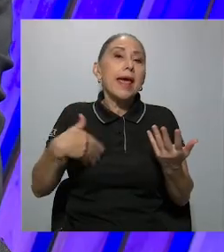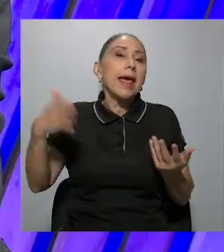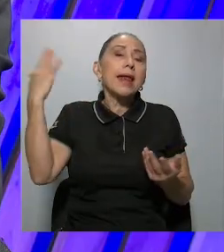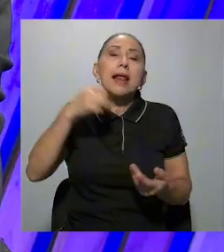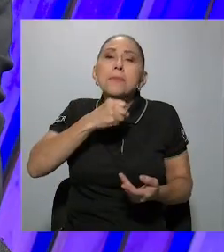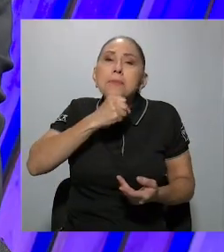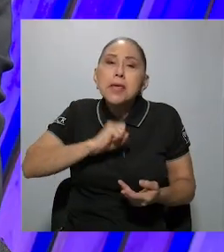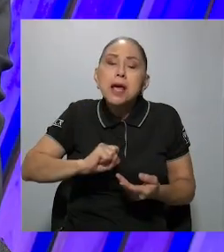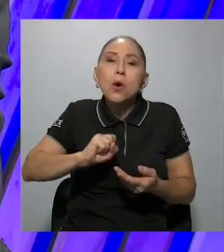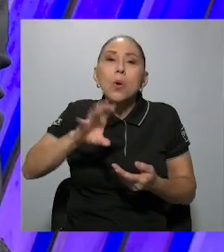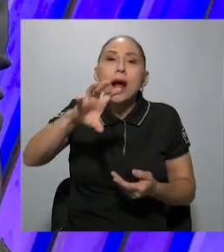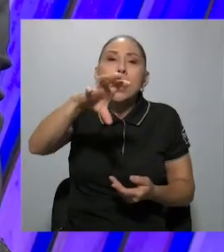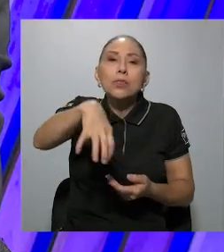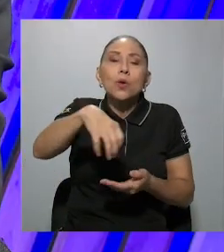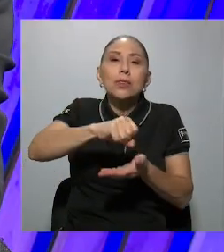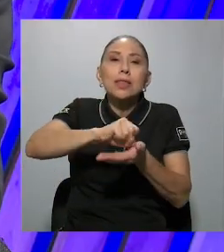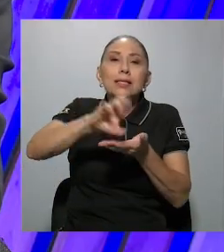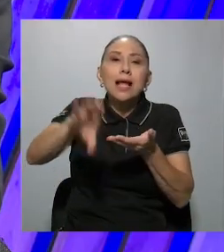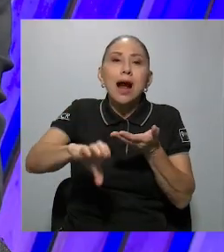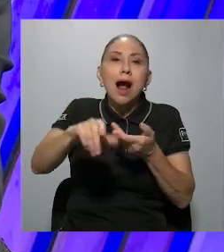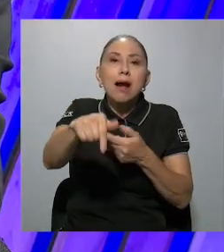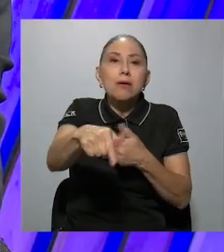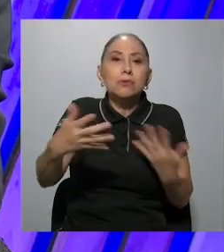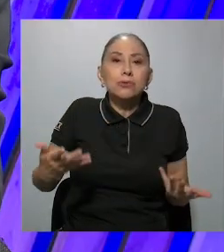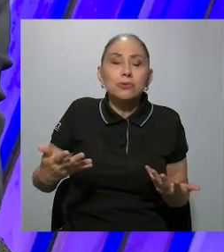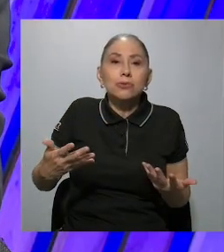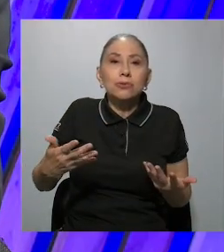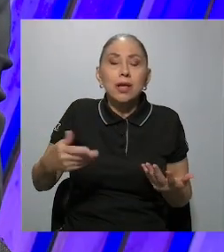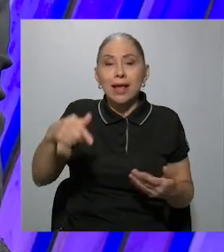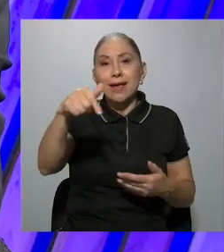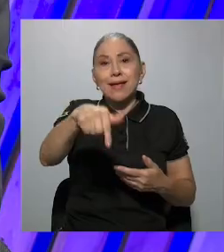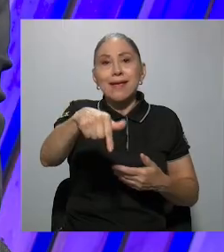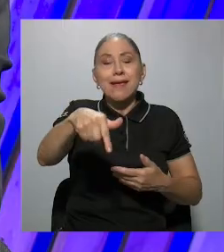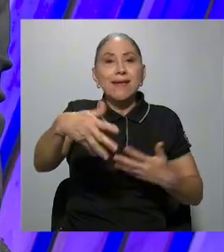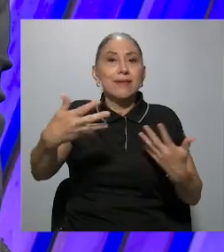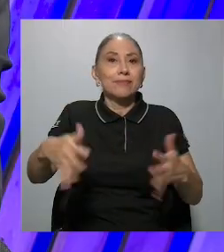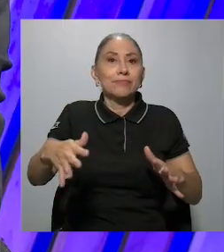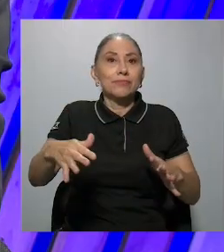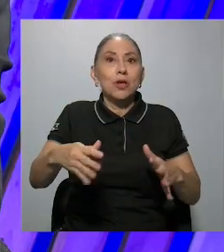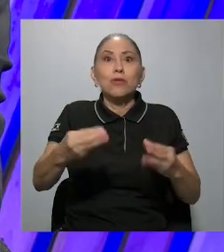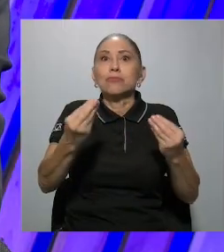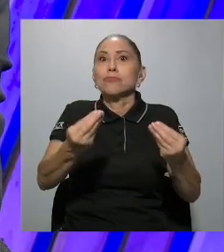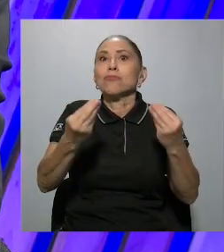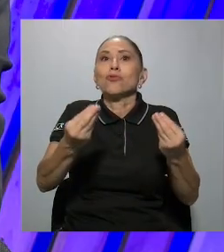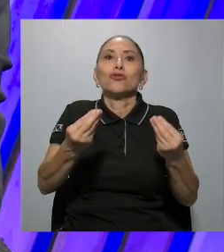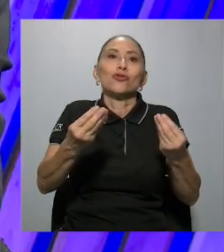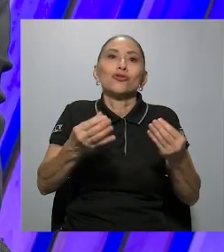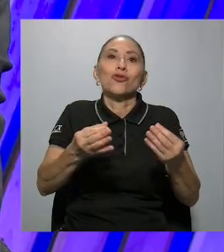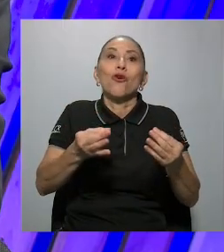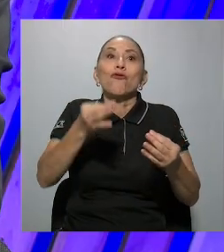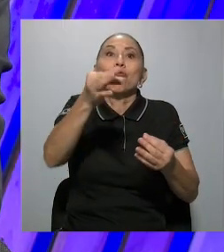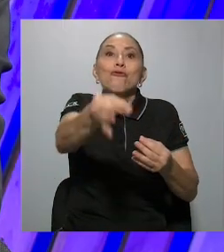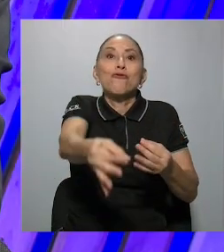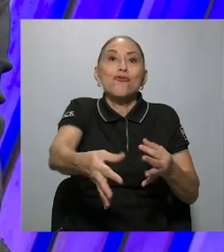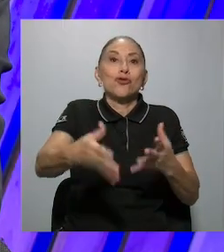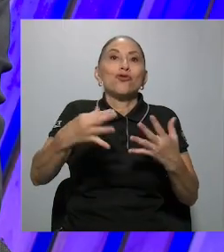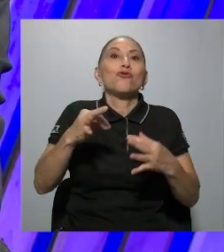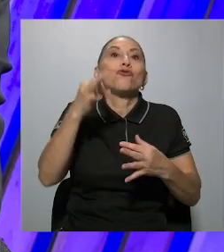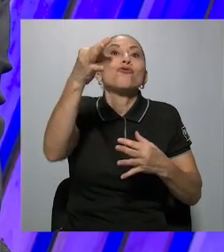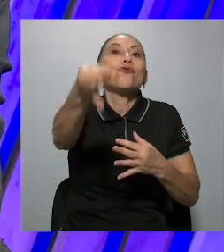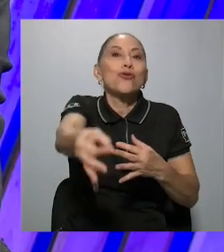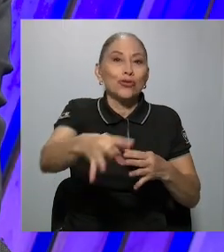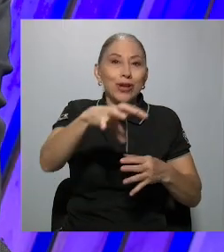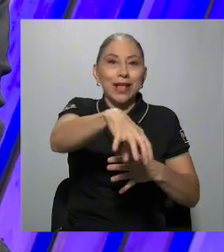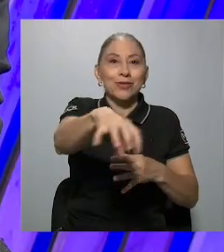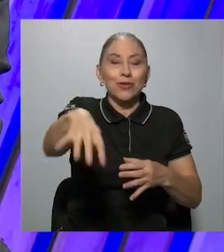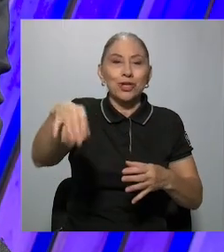era el viejo cantón de San Carlos, que se llenó de futuros cantones,